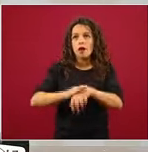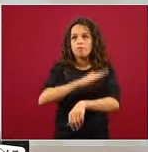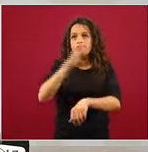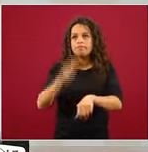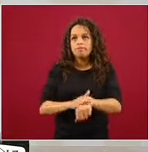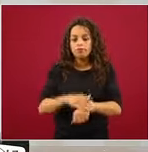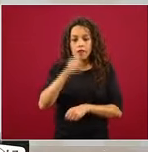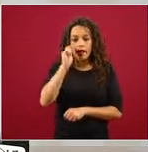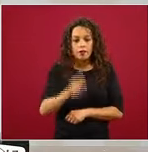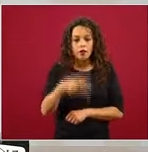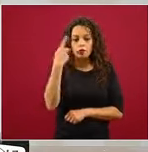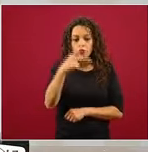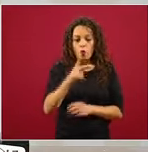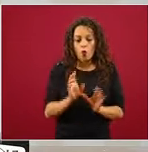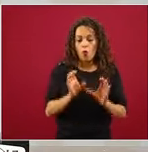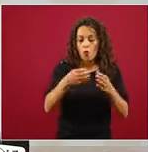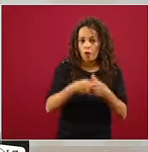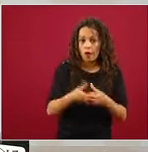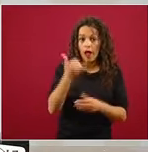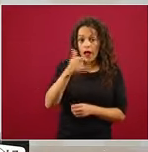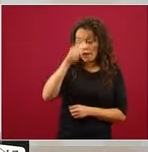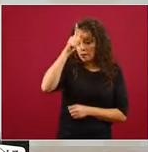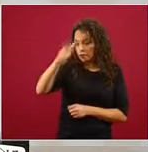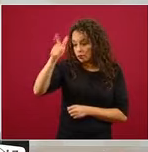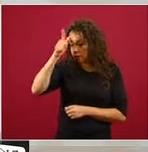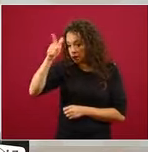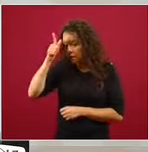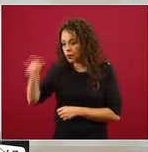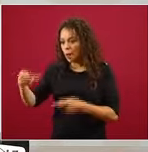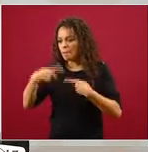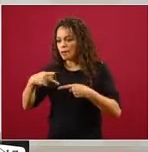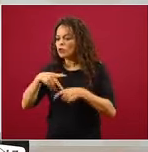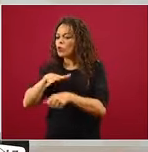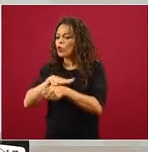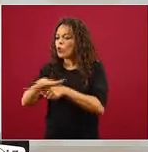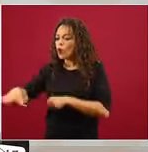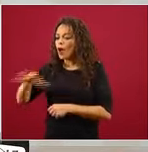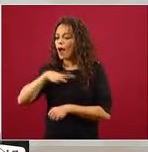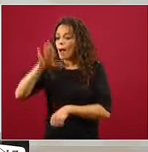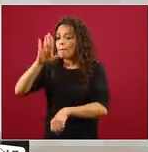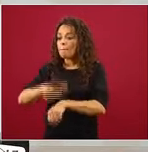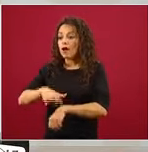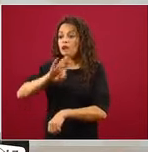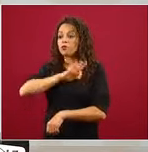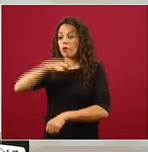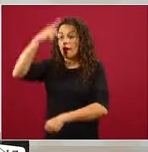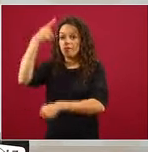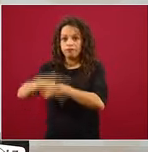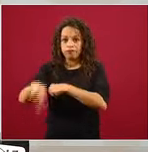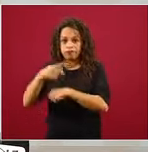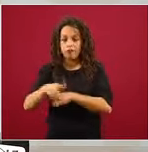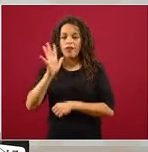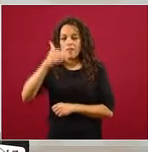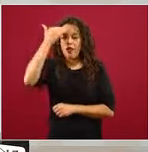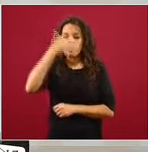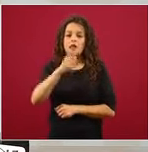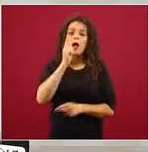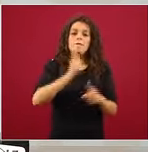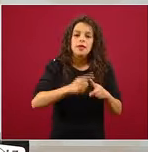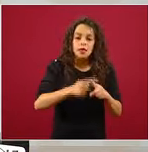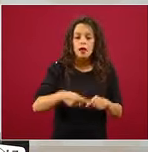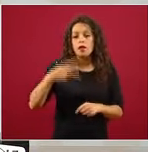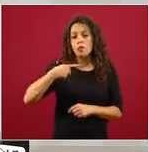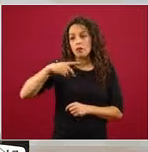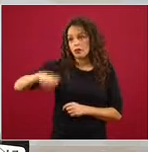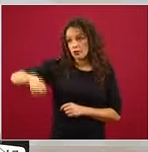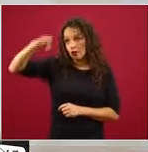Segundo, identificar a las personas que tienen mayor riesgo de complicaciones. Ya sabemos quiénes son: personas adultas mayores,